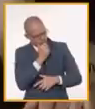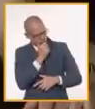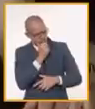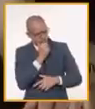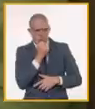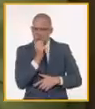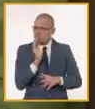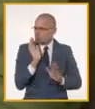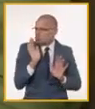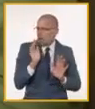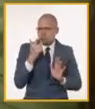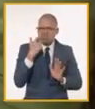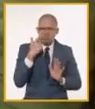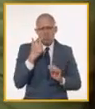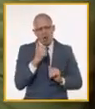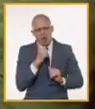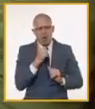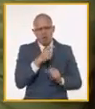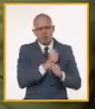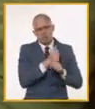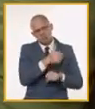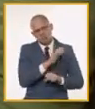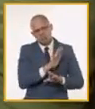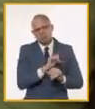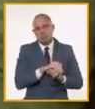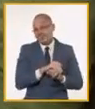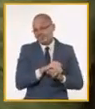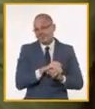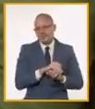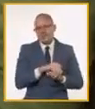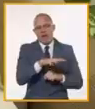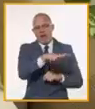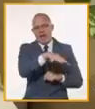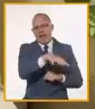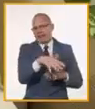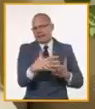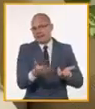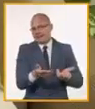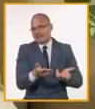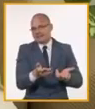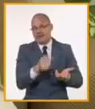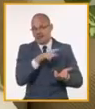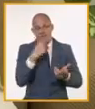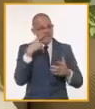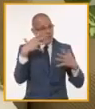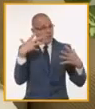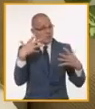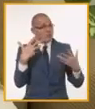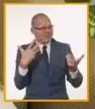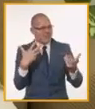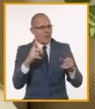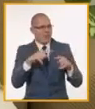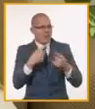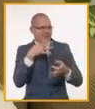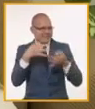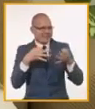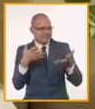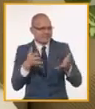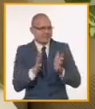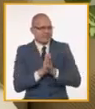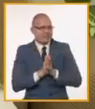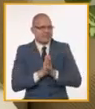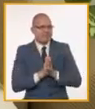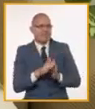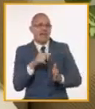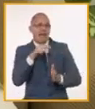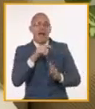Pero es que ese departamento llegó a ser emblemático dentro de la estructura de ese pequeño